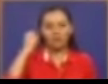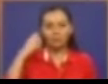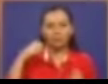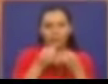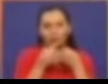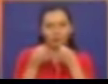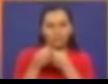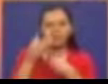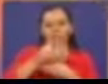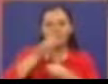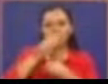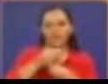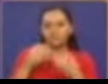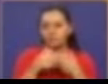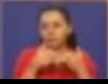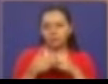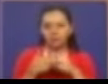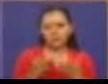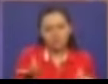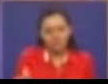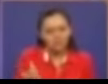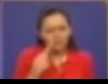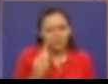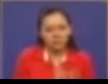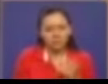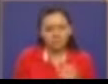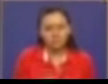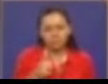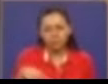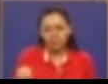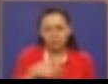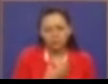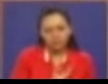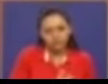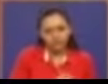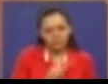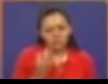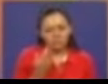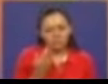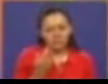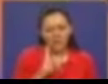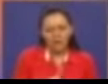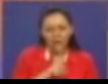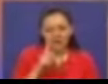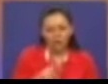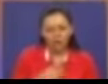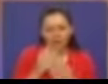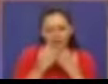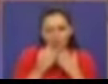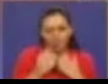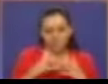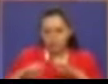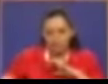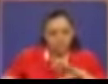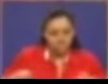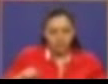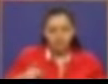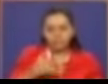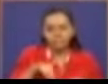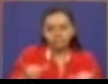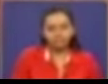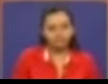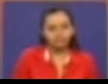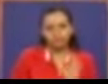en las federaciones. Ojalá se le estremezca un poquito la conciencia de ciertos directores, se dejen de ambiciones, de